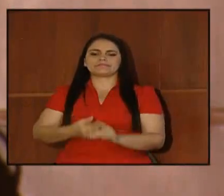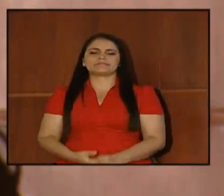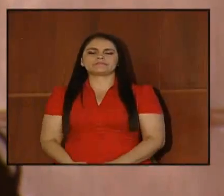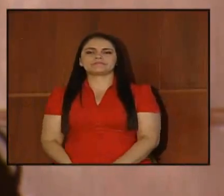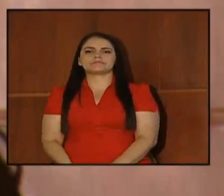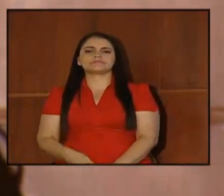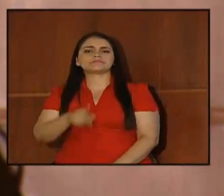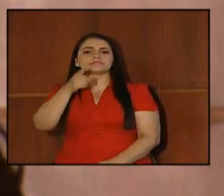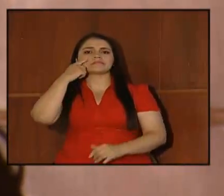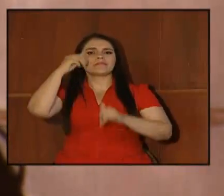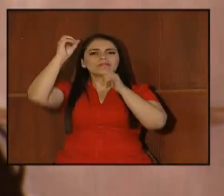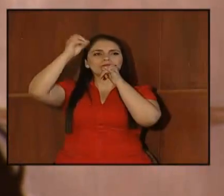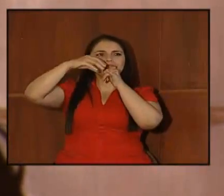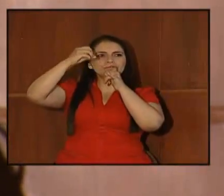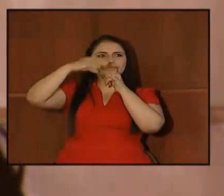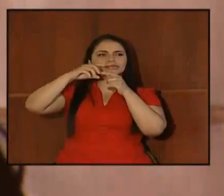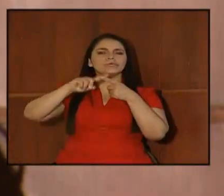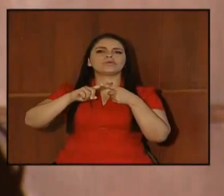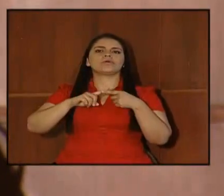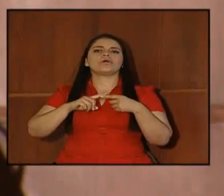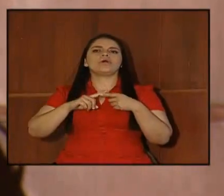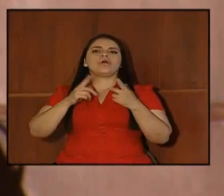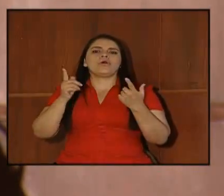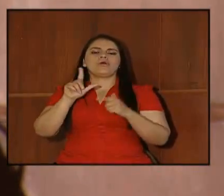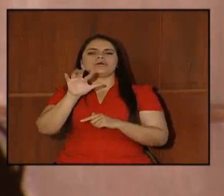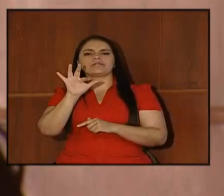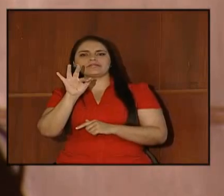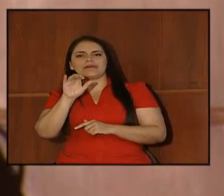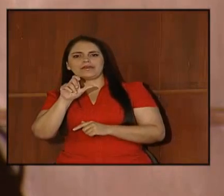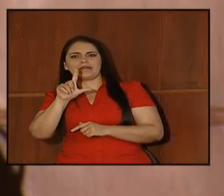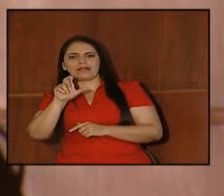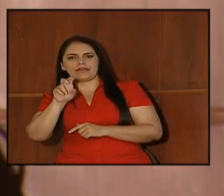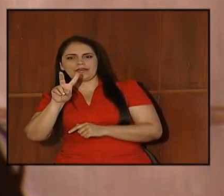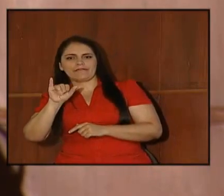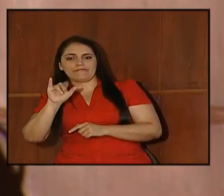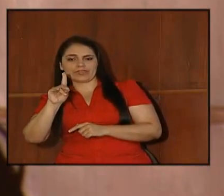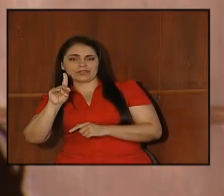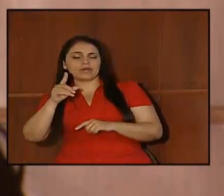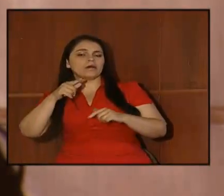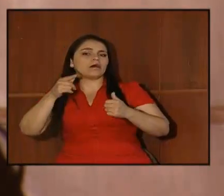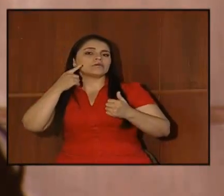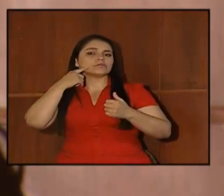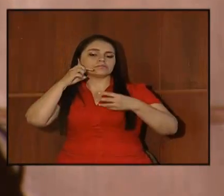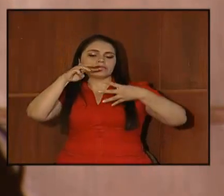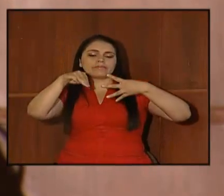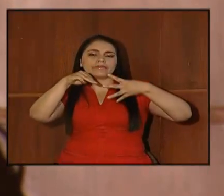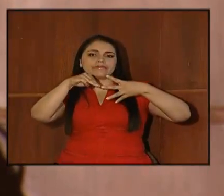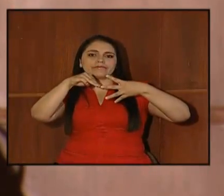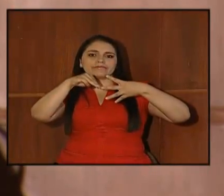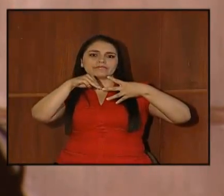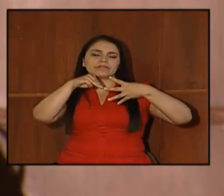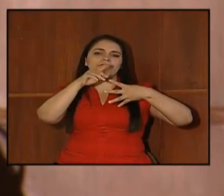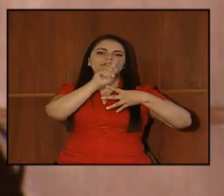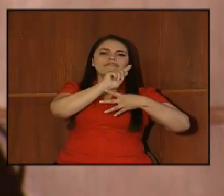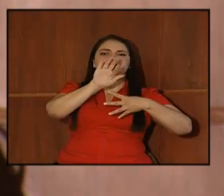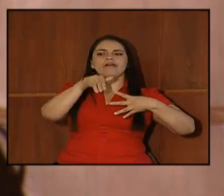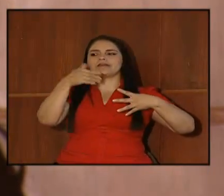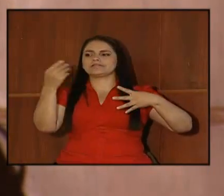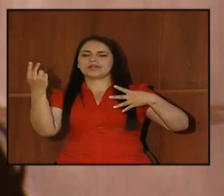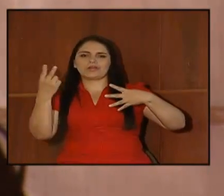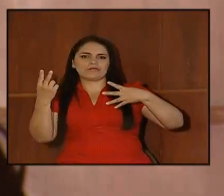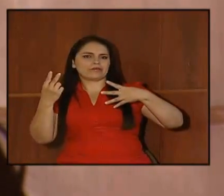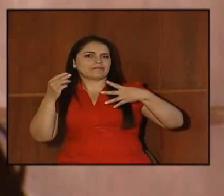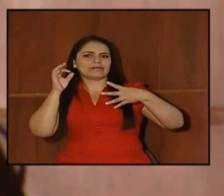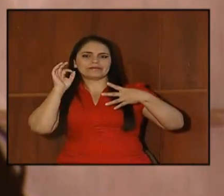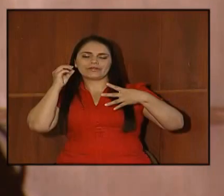o YouTube a que nos acompañen aquí, si están cerca de Medellín, los segundos miércoles de cada mes, de febrero a noviembre, como les decía, y a quienes